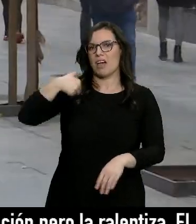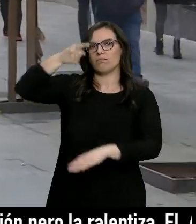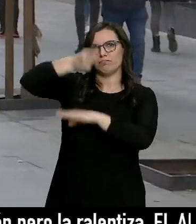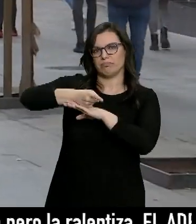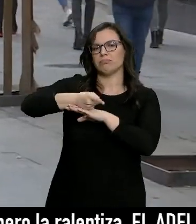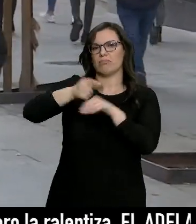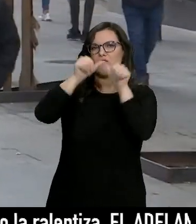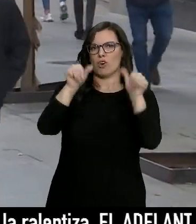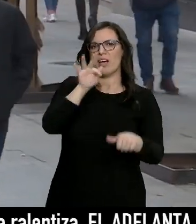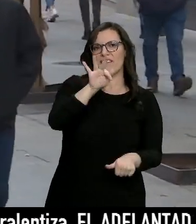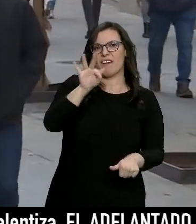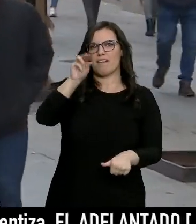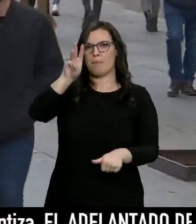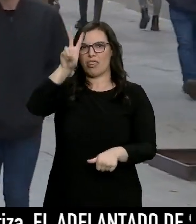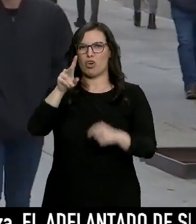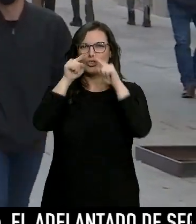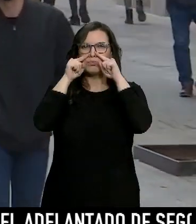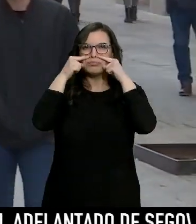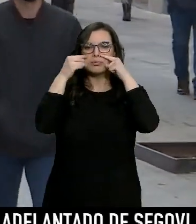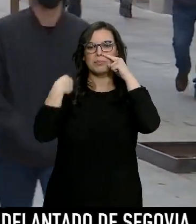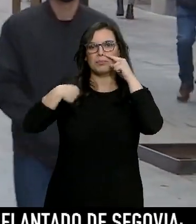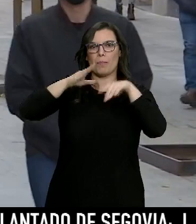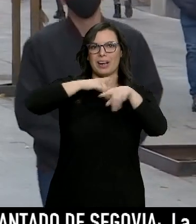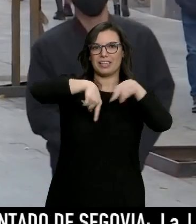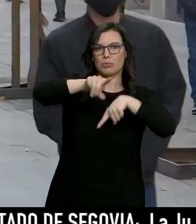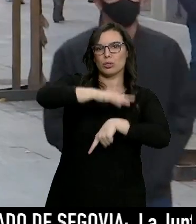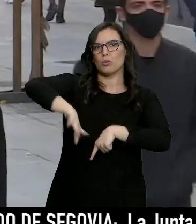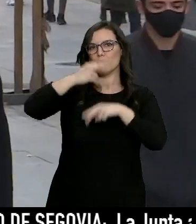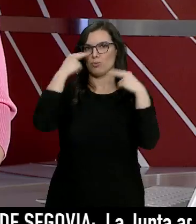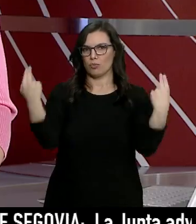este tipo de mascarilla en transporte y espacios públicos.